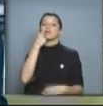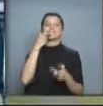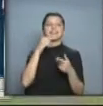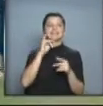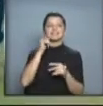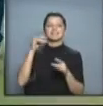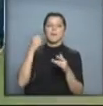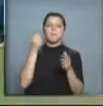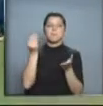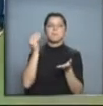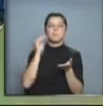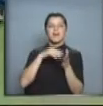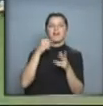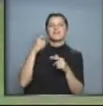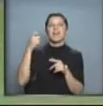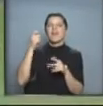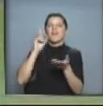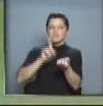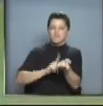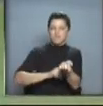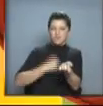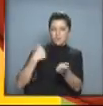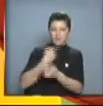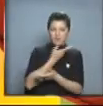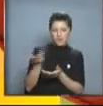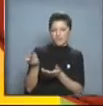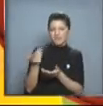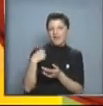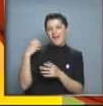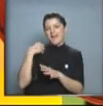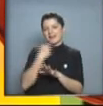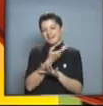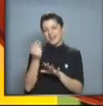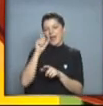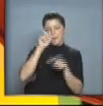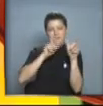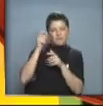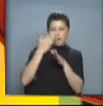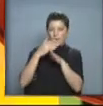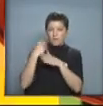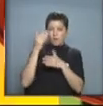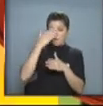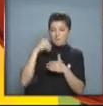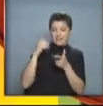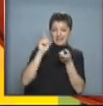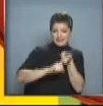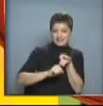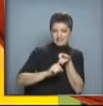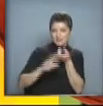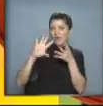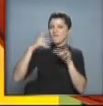más una costumbre social, digamos. Es algo que es un festejo por ahí. Y